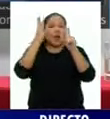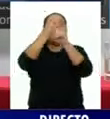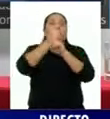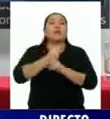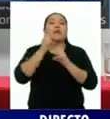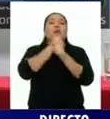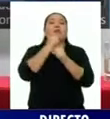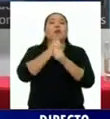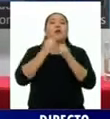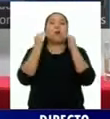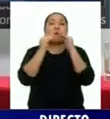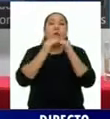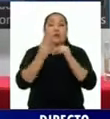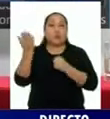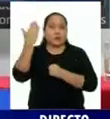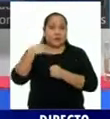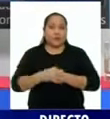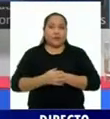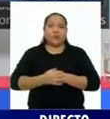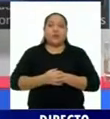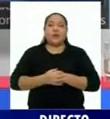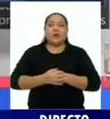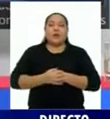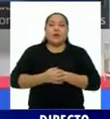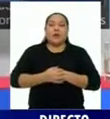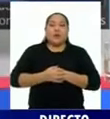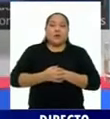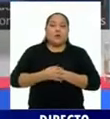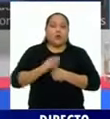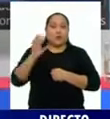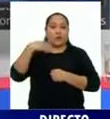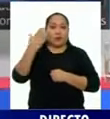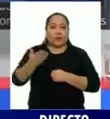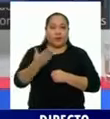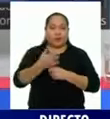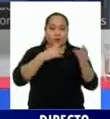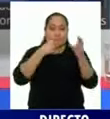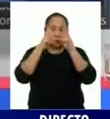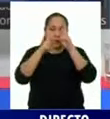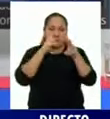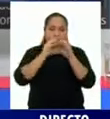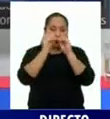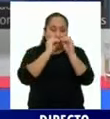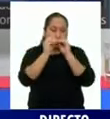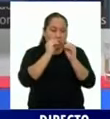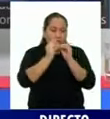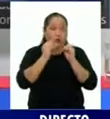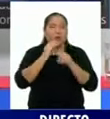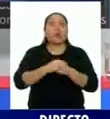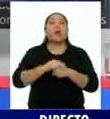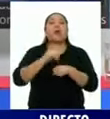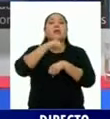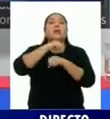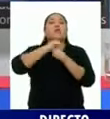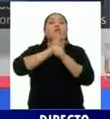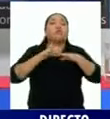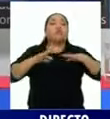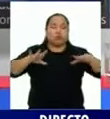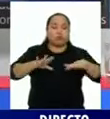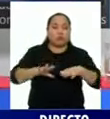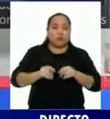más equitativas. Así es. Por otro lado, en atención a las implicancias de la pandemia, se promovió la ampliación del trabajo remoto